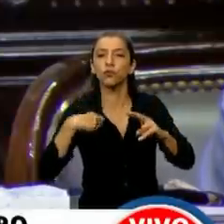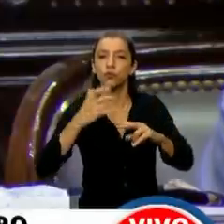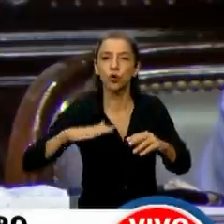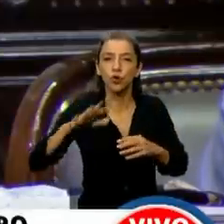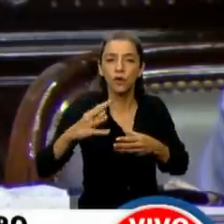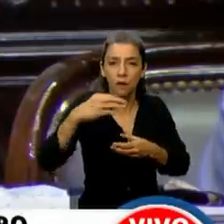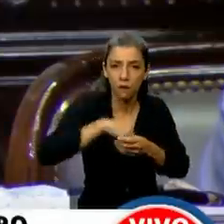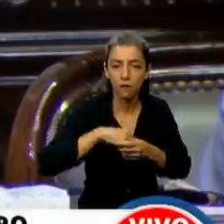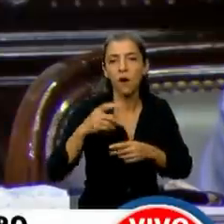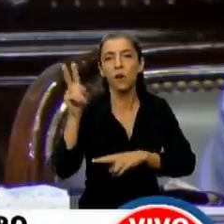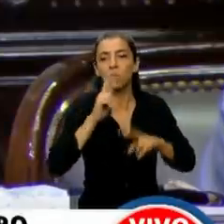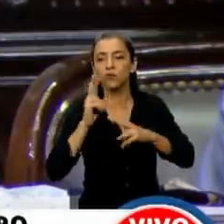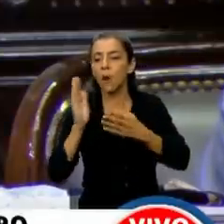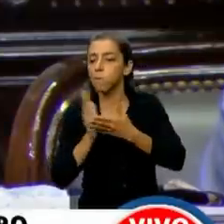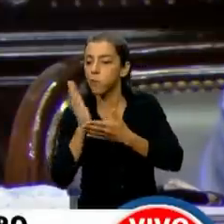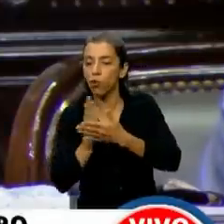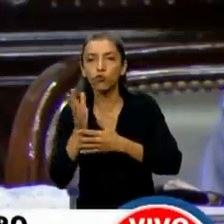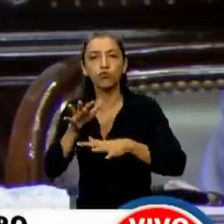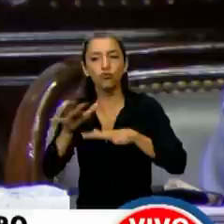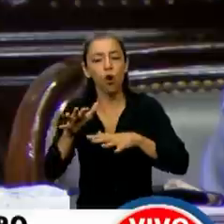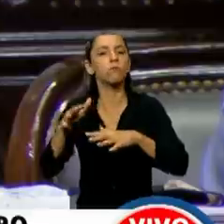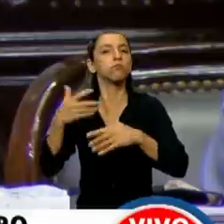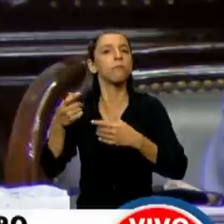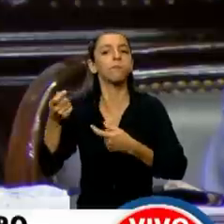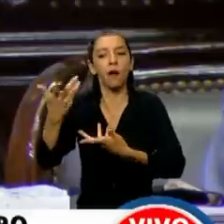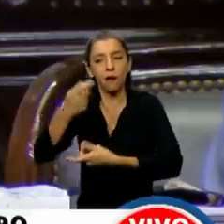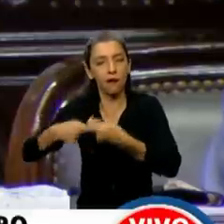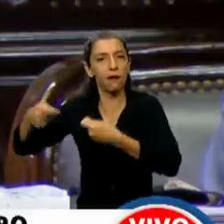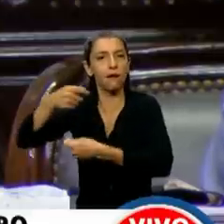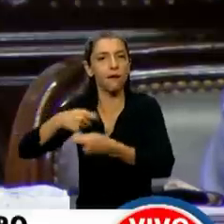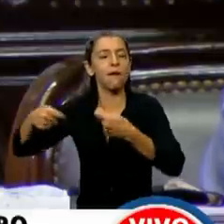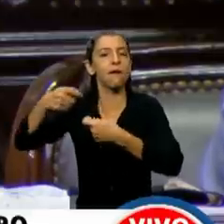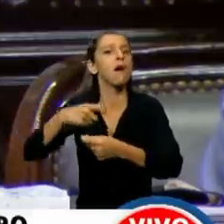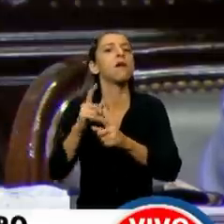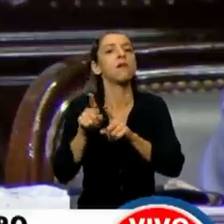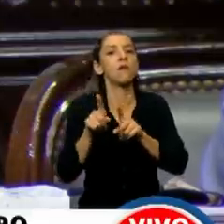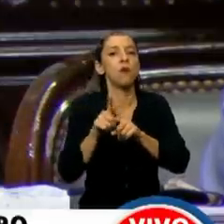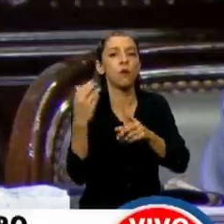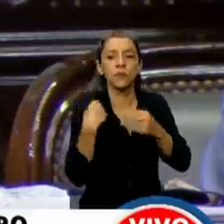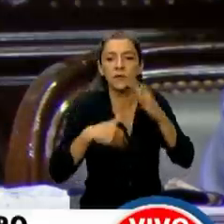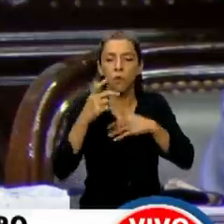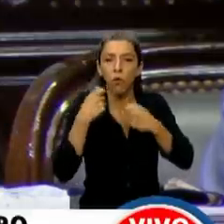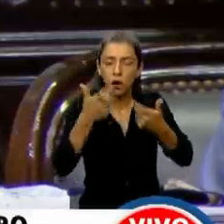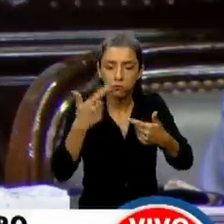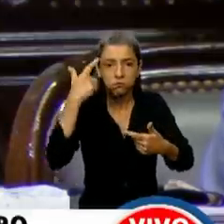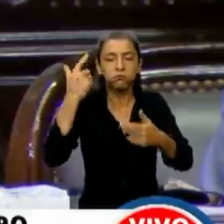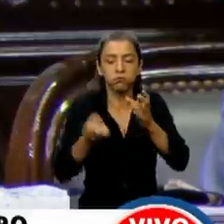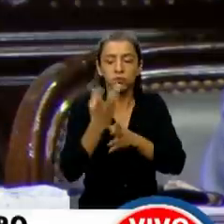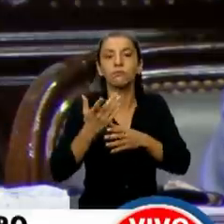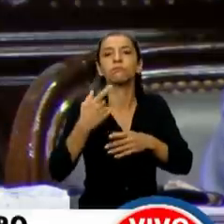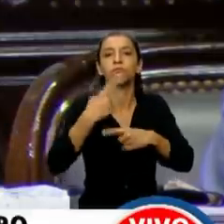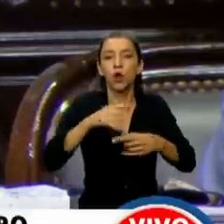productivo incorporar la economía del conocimiento en las cadenas de valor mejorar la capacidad